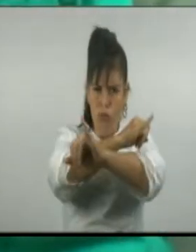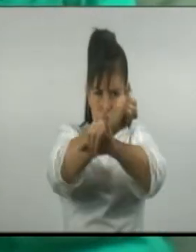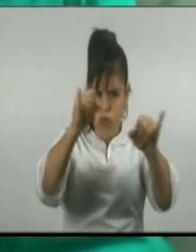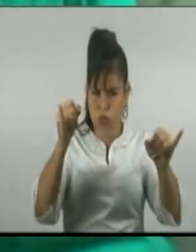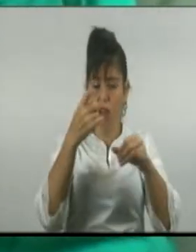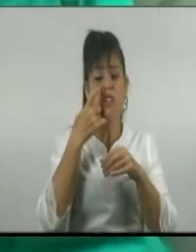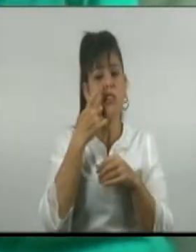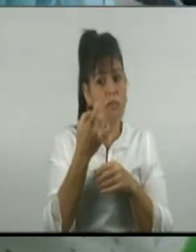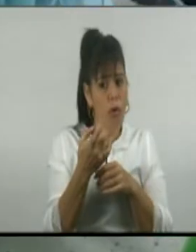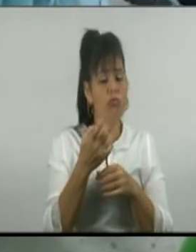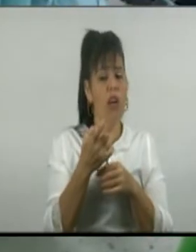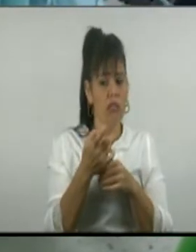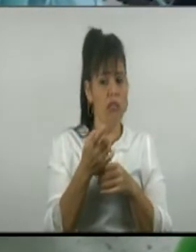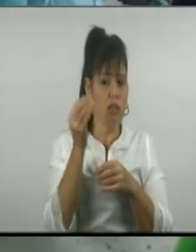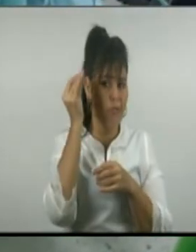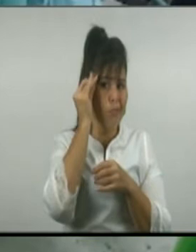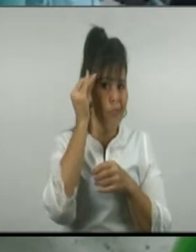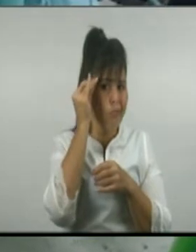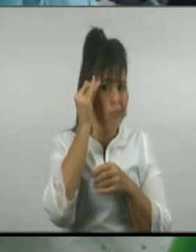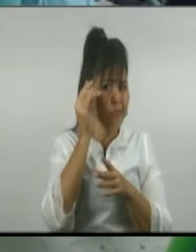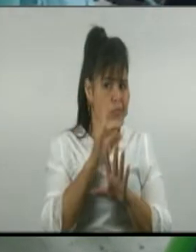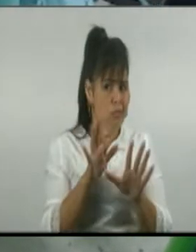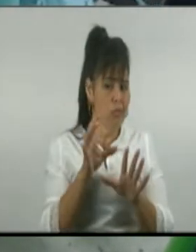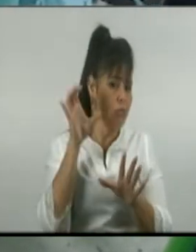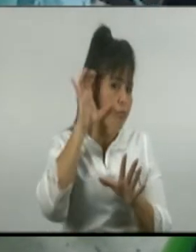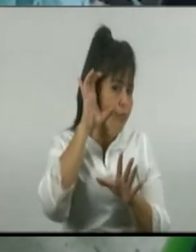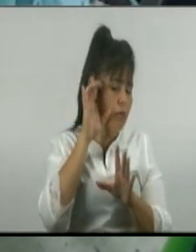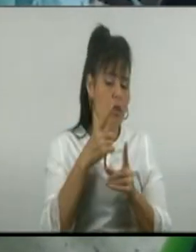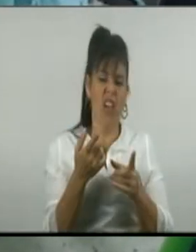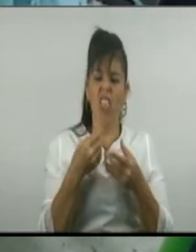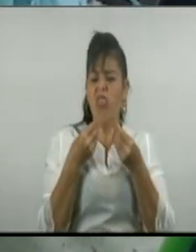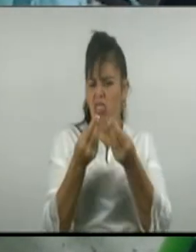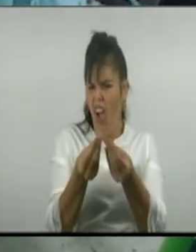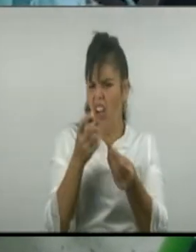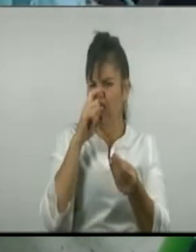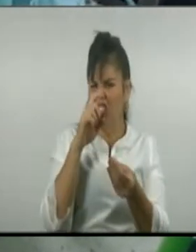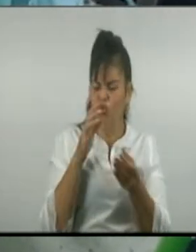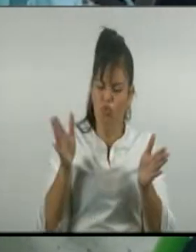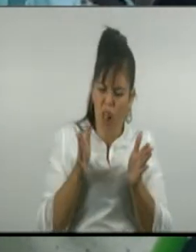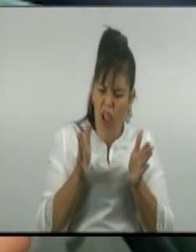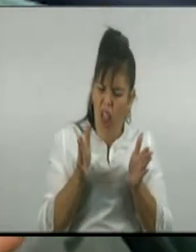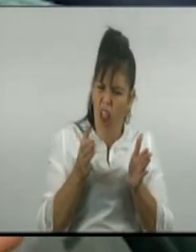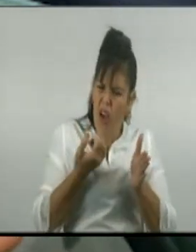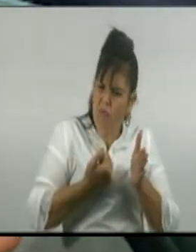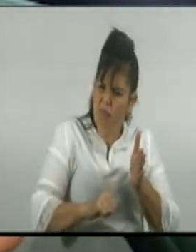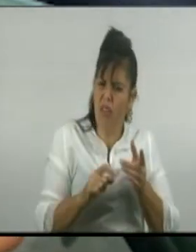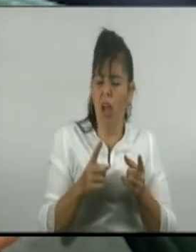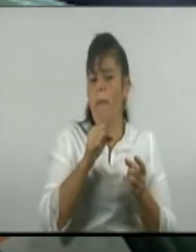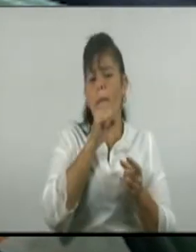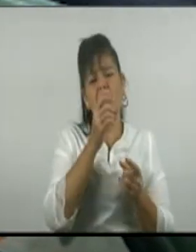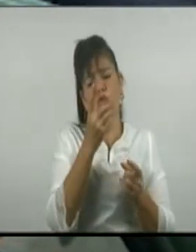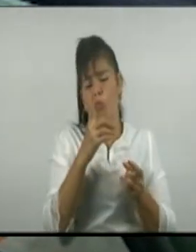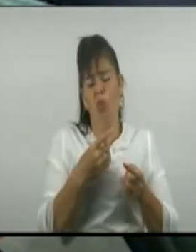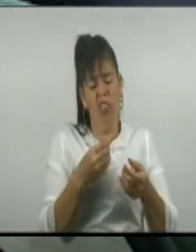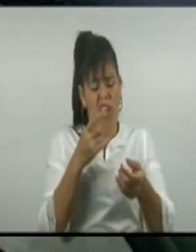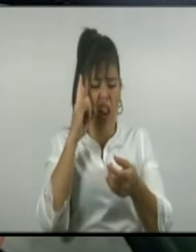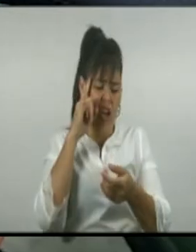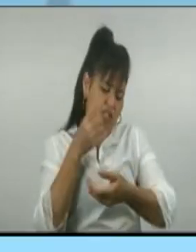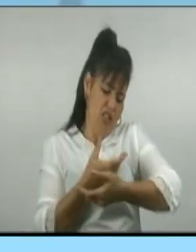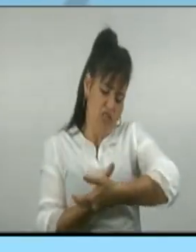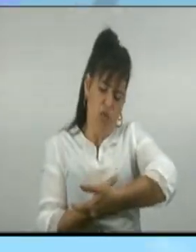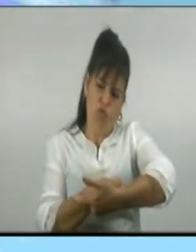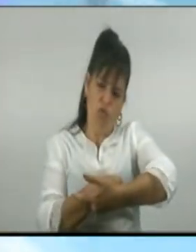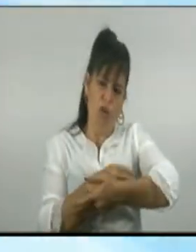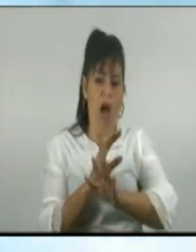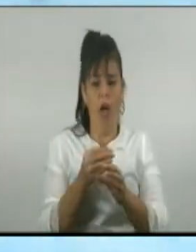de brindarles el alimento óptimo a los recién nacidos aún cuando su madre biológica no pueda ofrecérselo